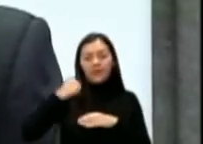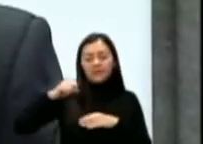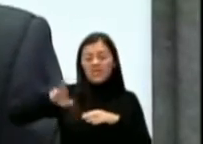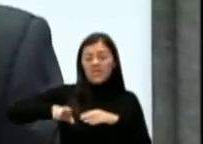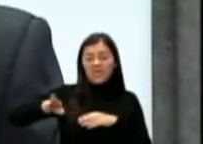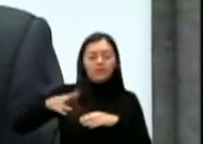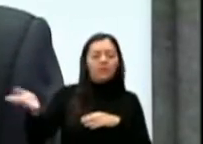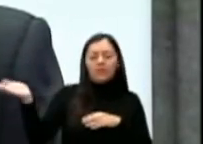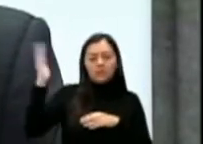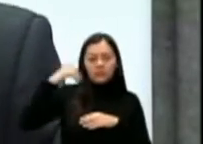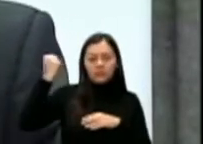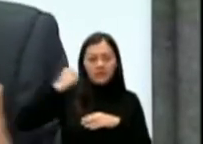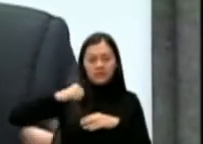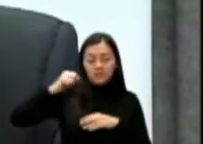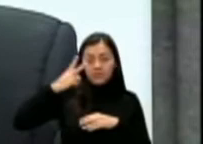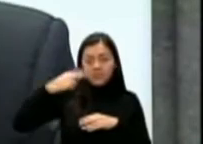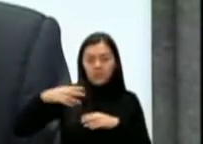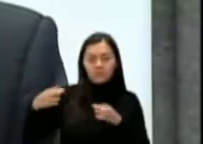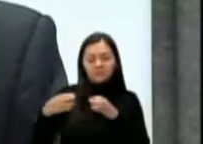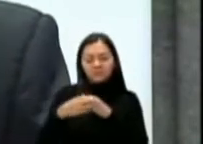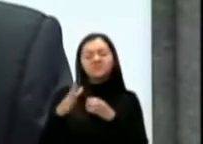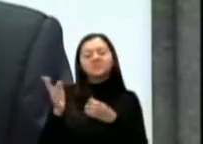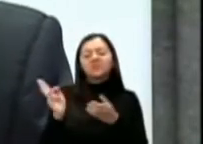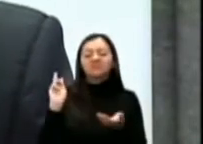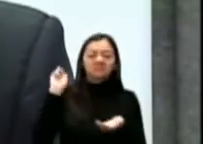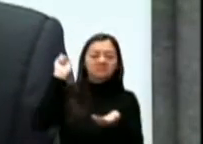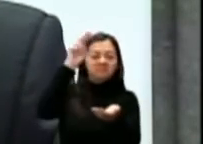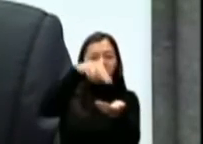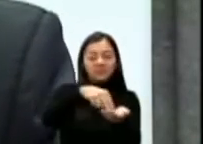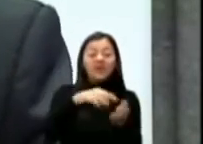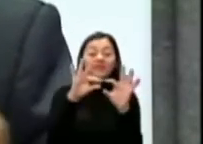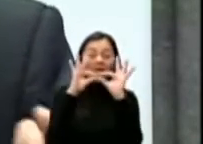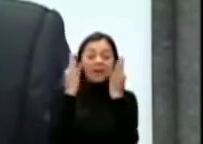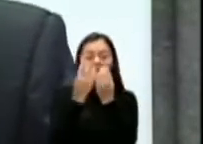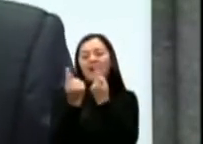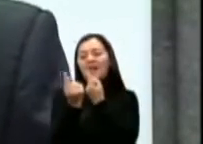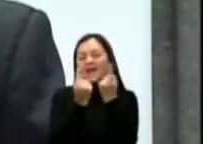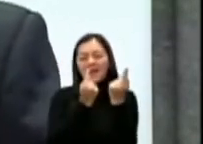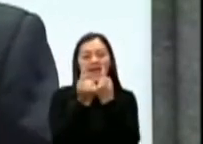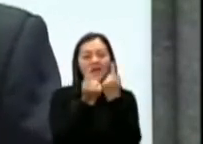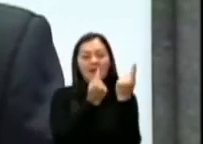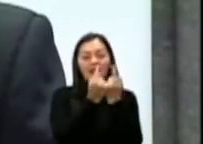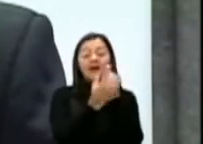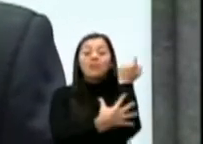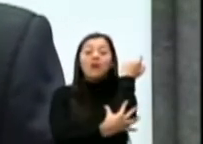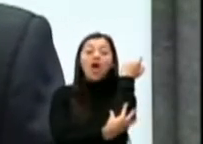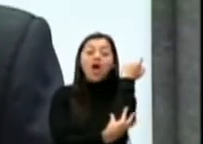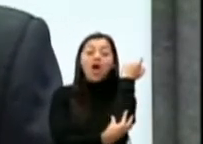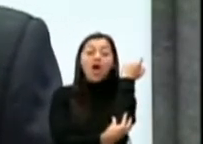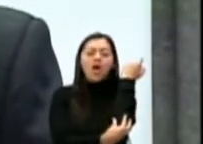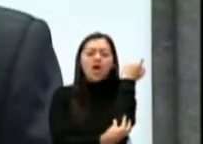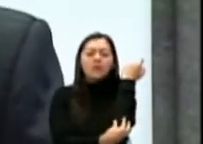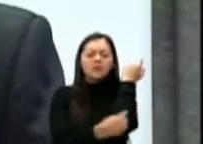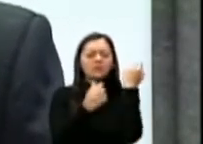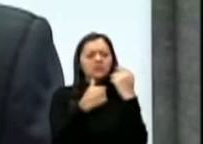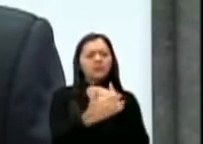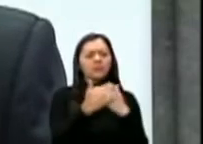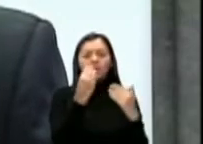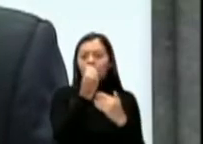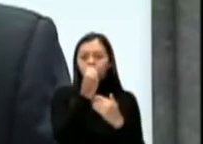y conversaba yo como una familia que además en su pobreza nos invitaban a comer